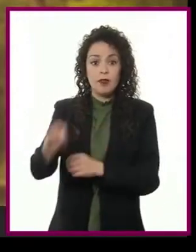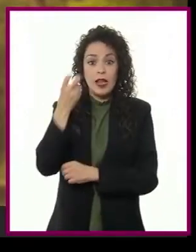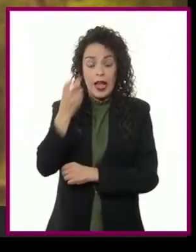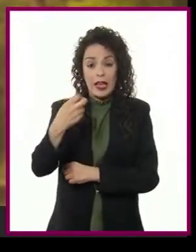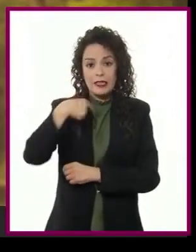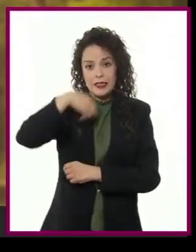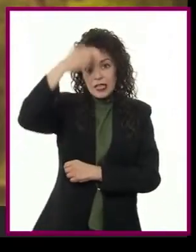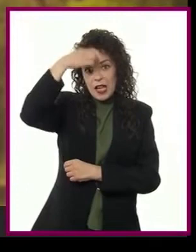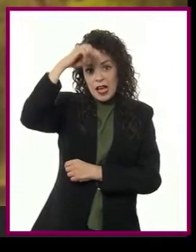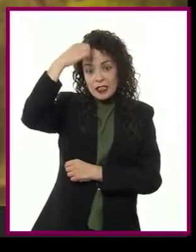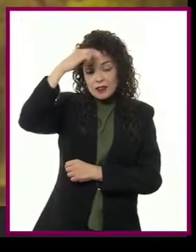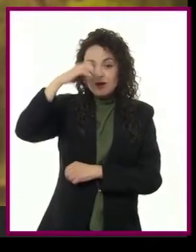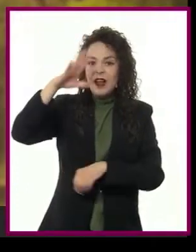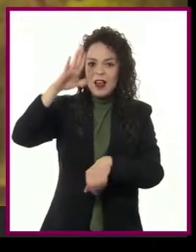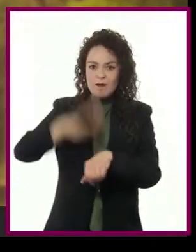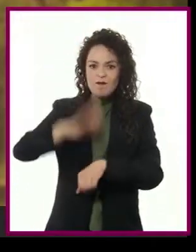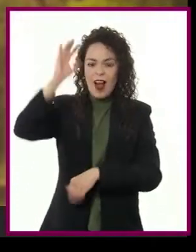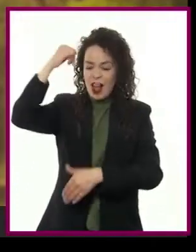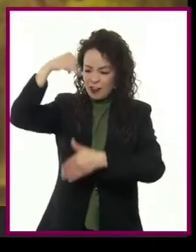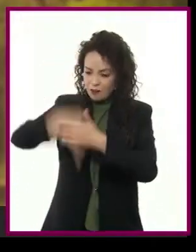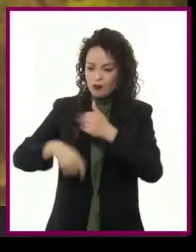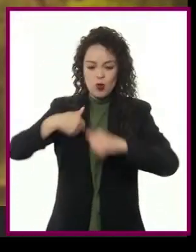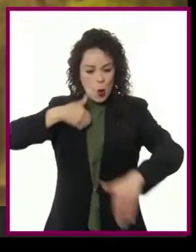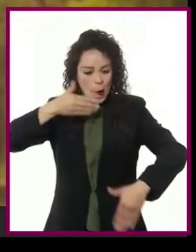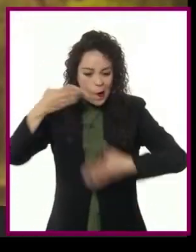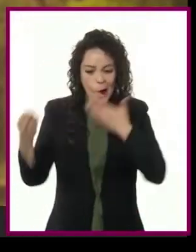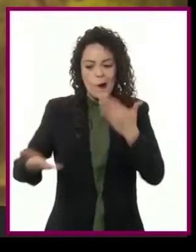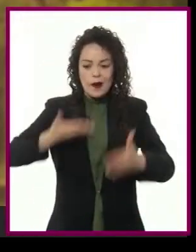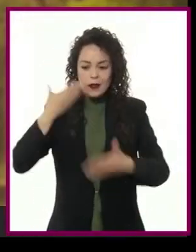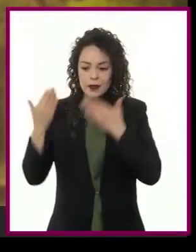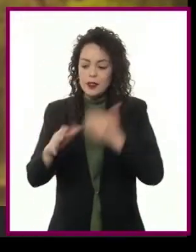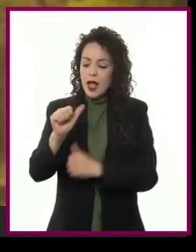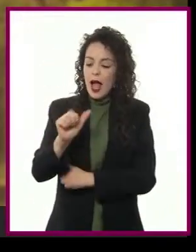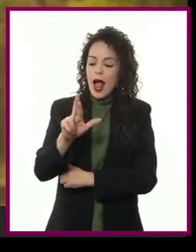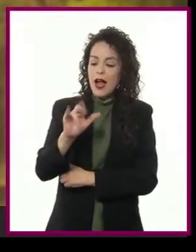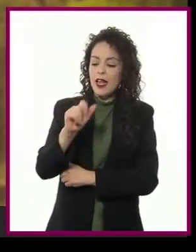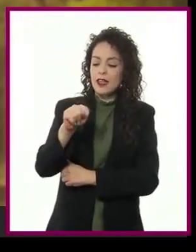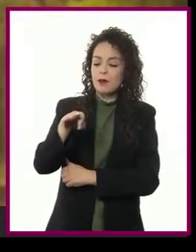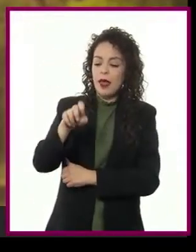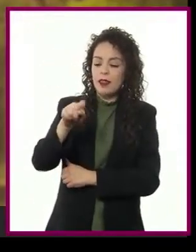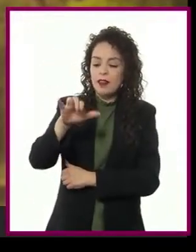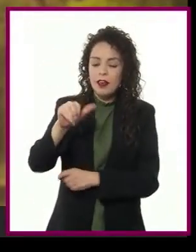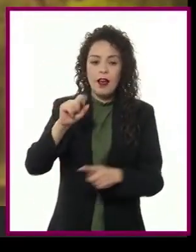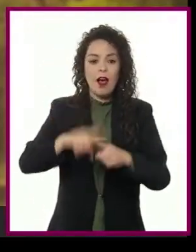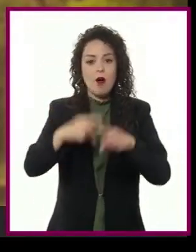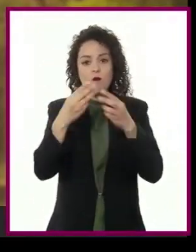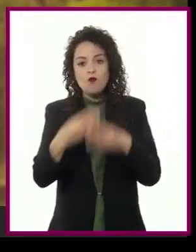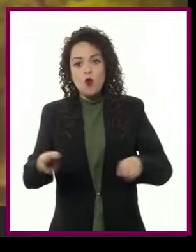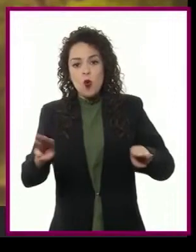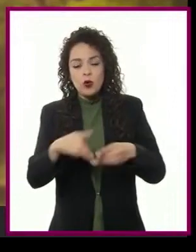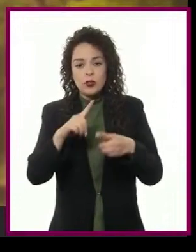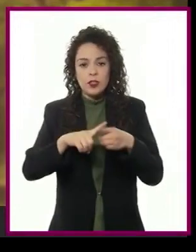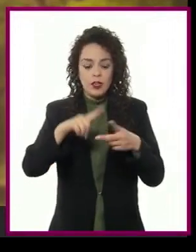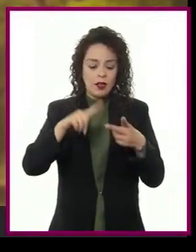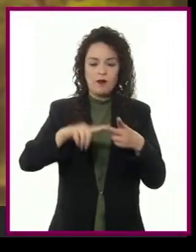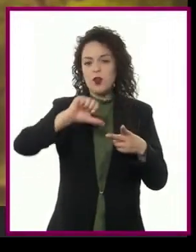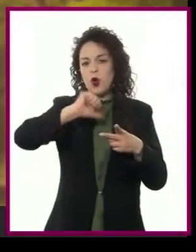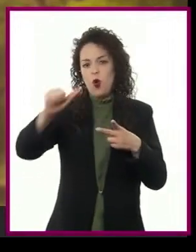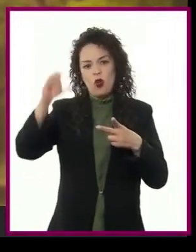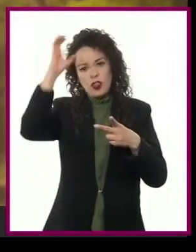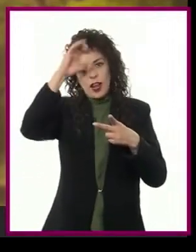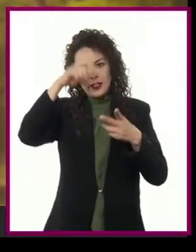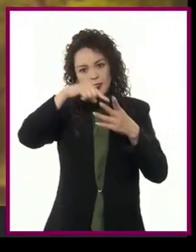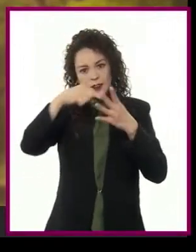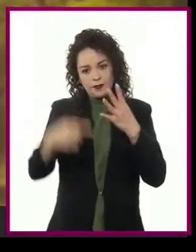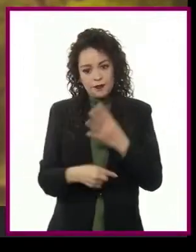perfeccionar mi estudio en aritmética, música y otras ciencias en las que los